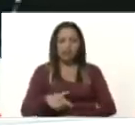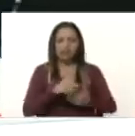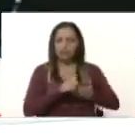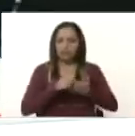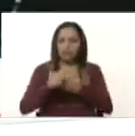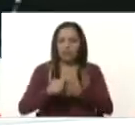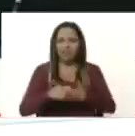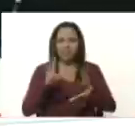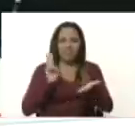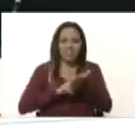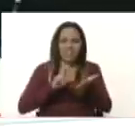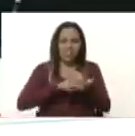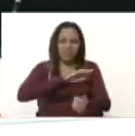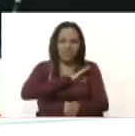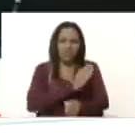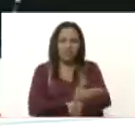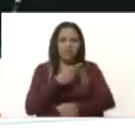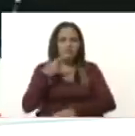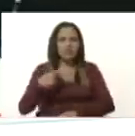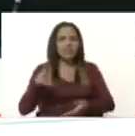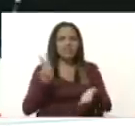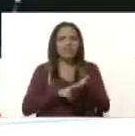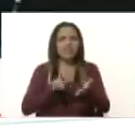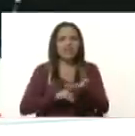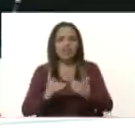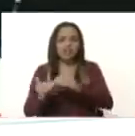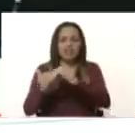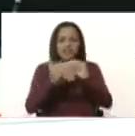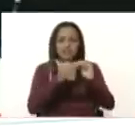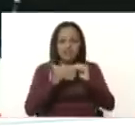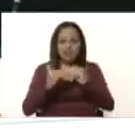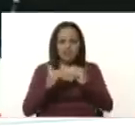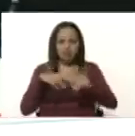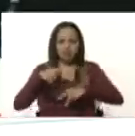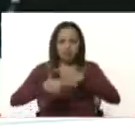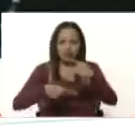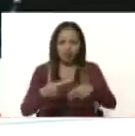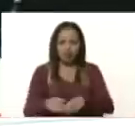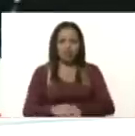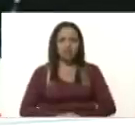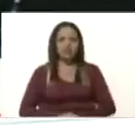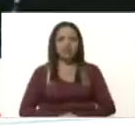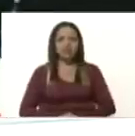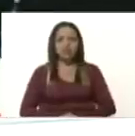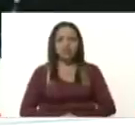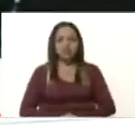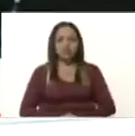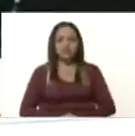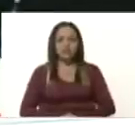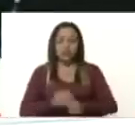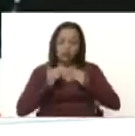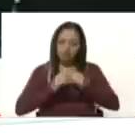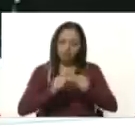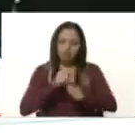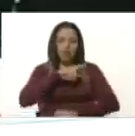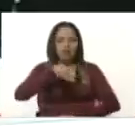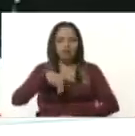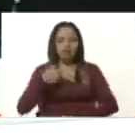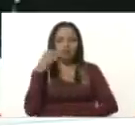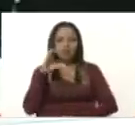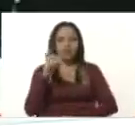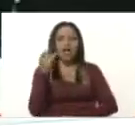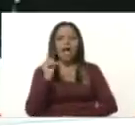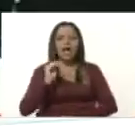fuerza política real para la estabilidad, para el progreso, para el avance de nuestro país. Allá está